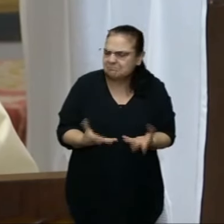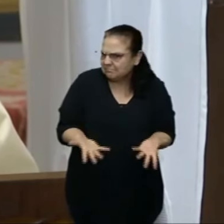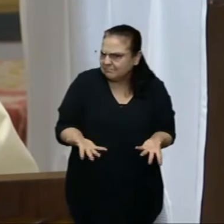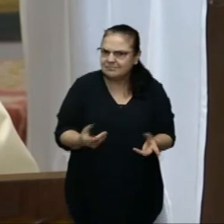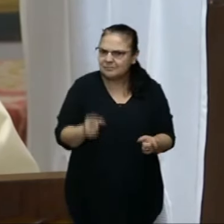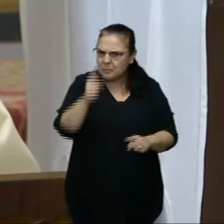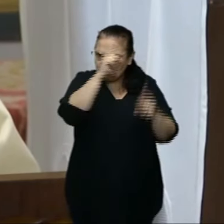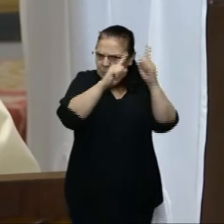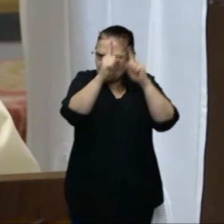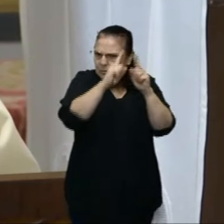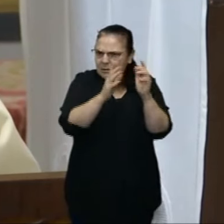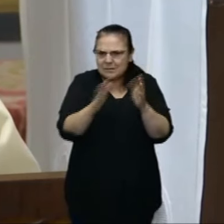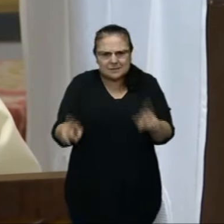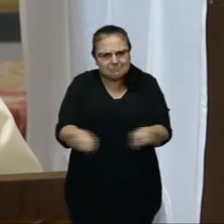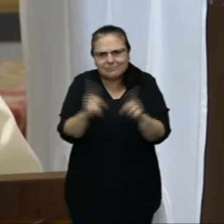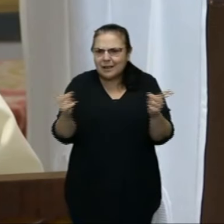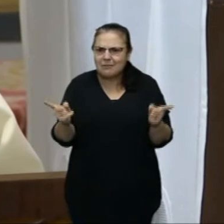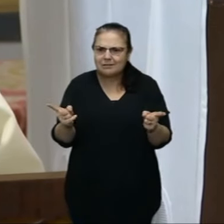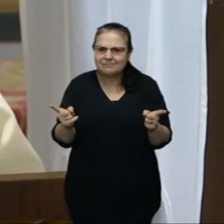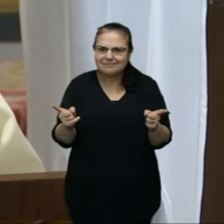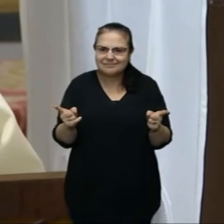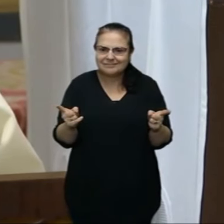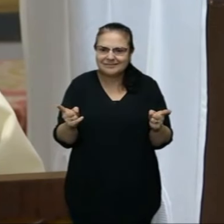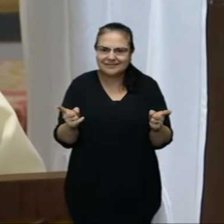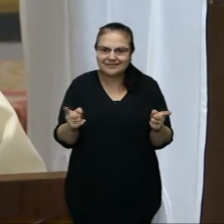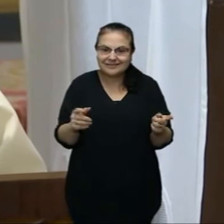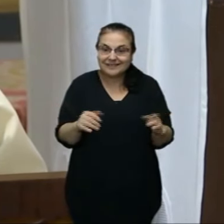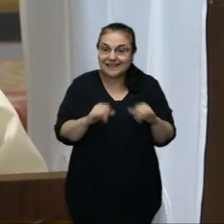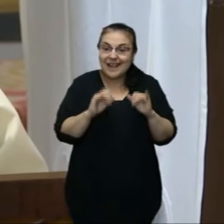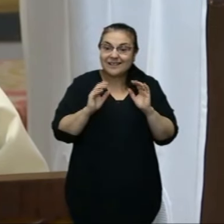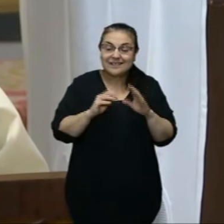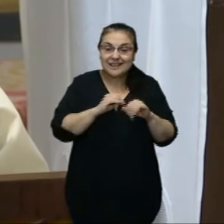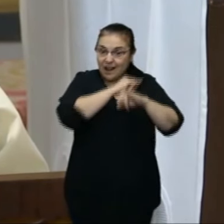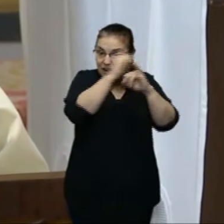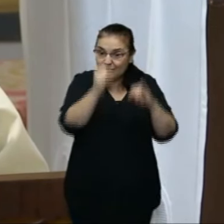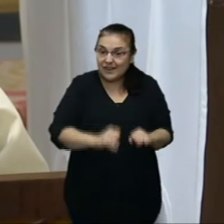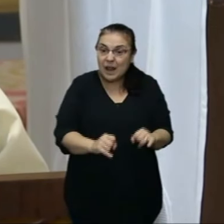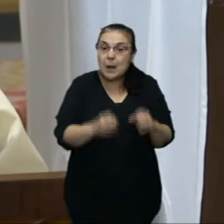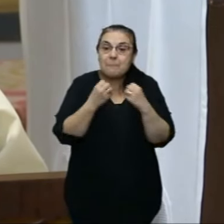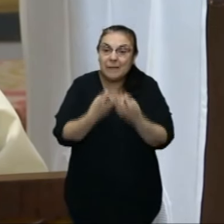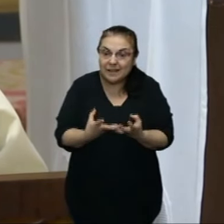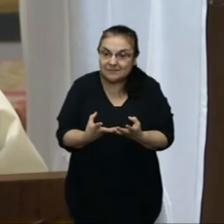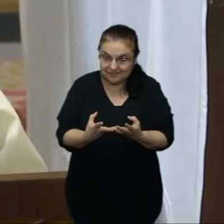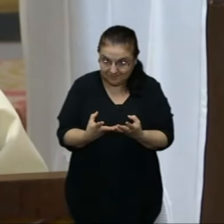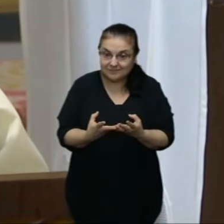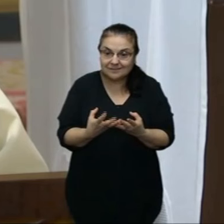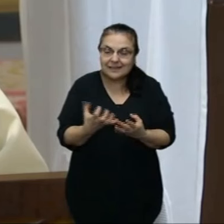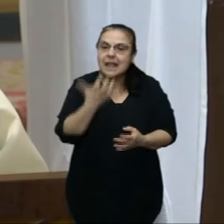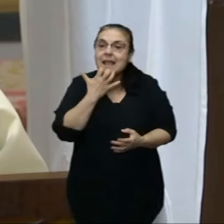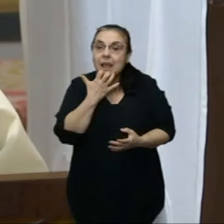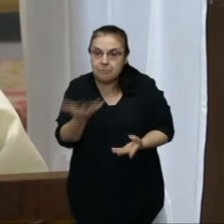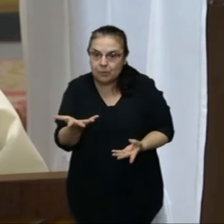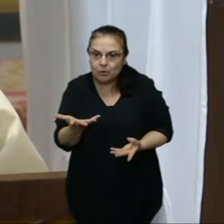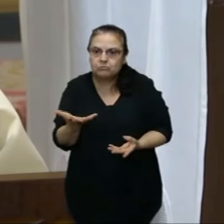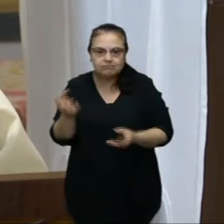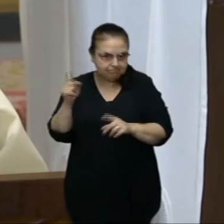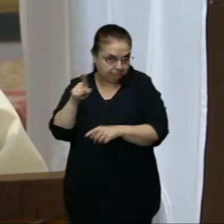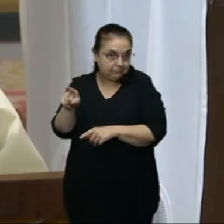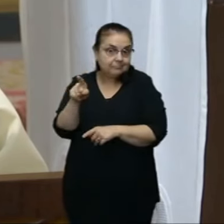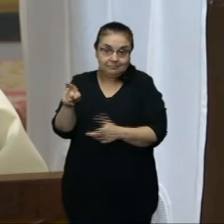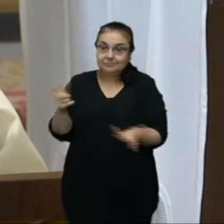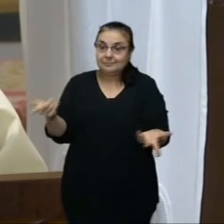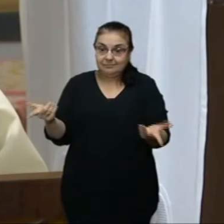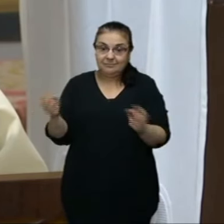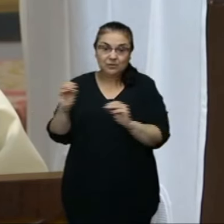vida, terminará bien. Queremos ejemplos, pues el mismo suyo, aparentemente